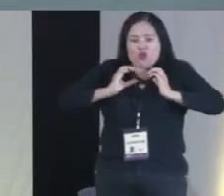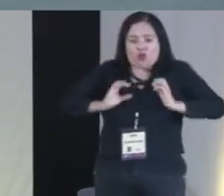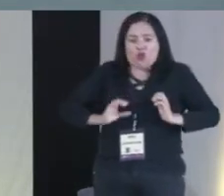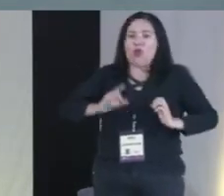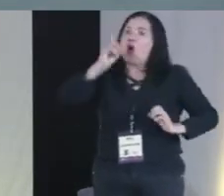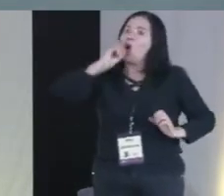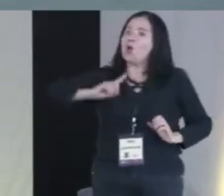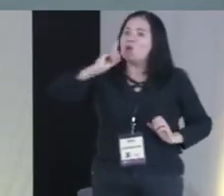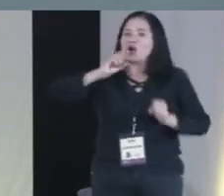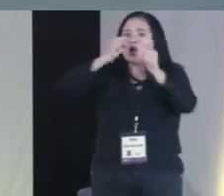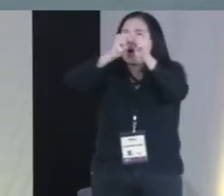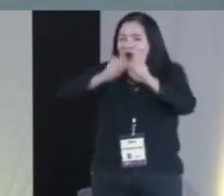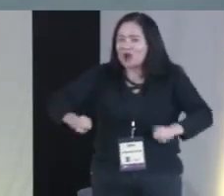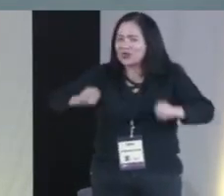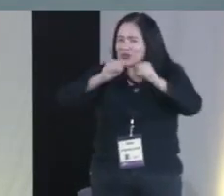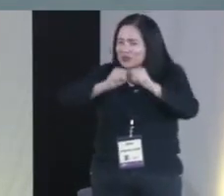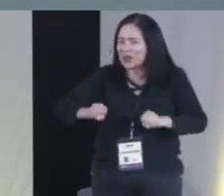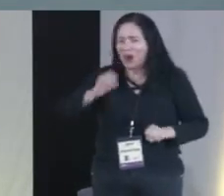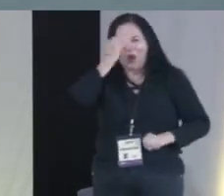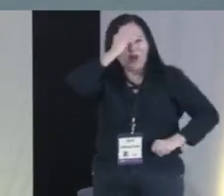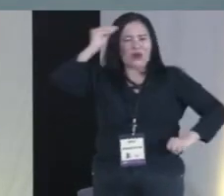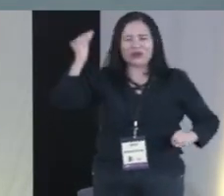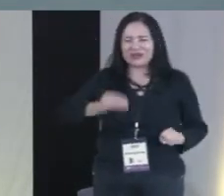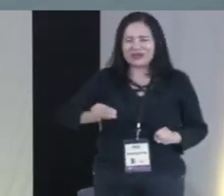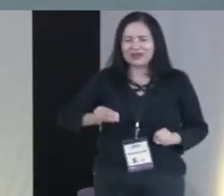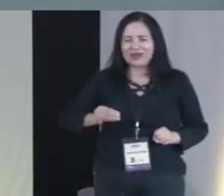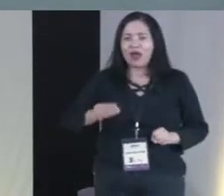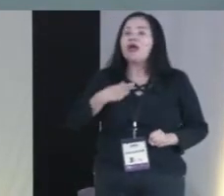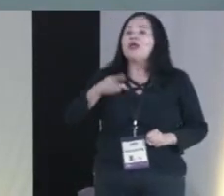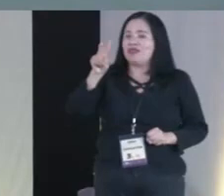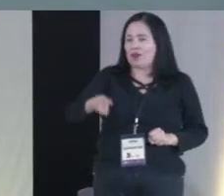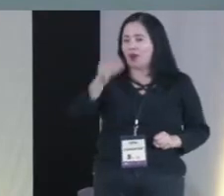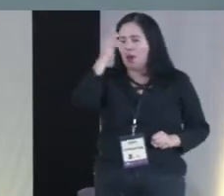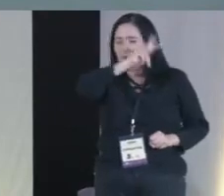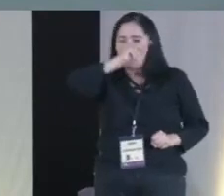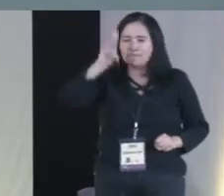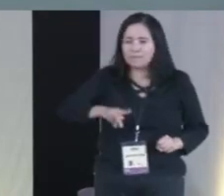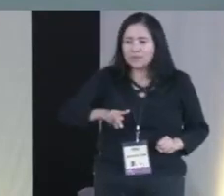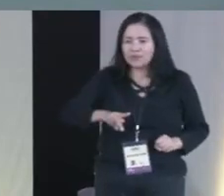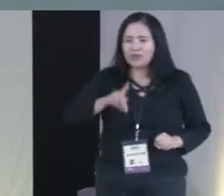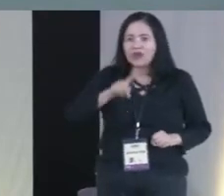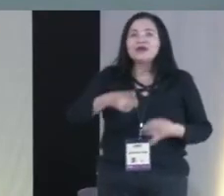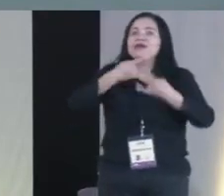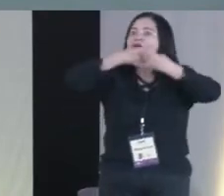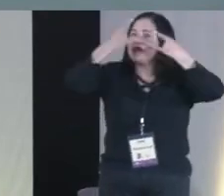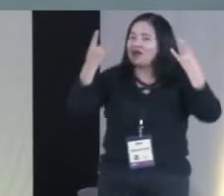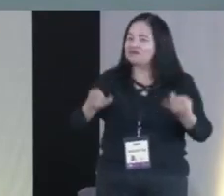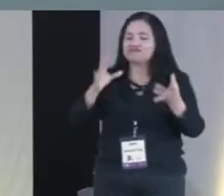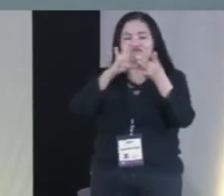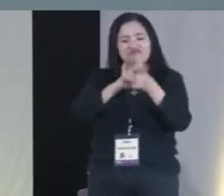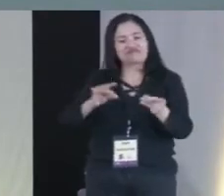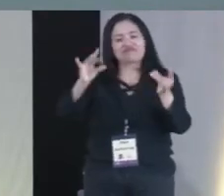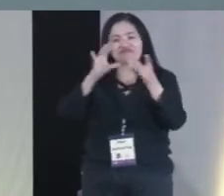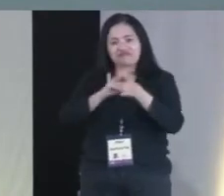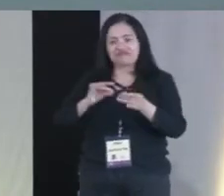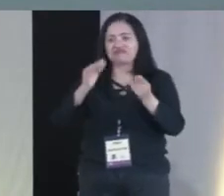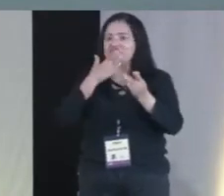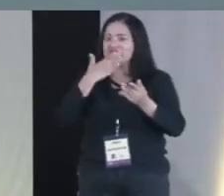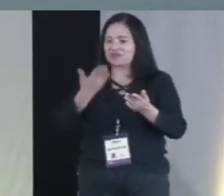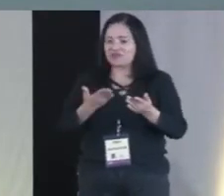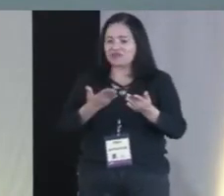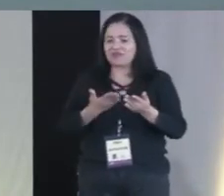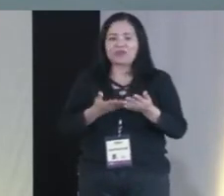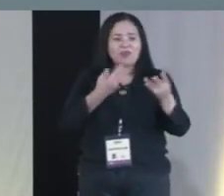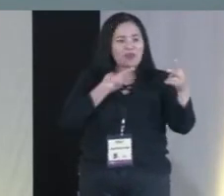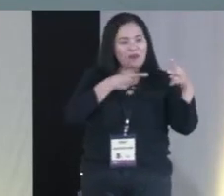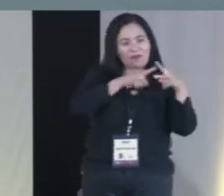horrible. Digo, es una historia increíble. Lo peor, de veras, es que la historia está muy bien contada. Es decir, parte del